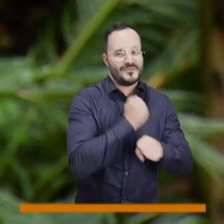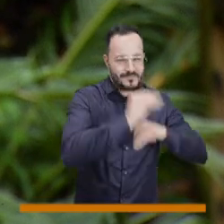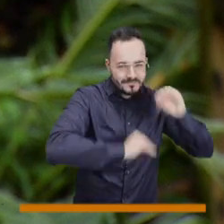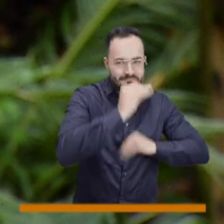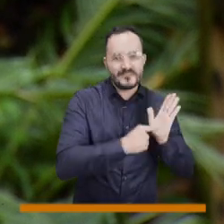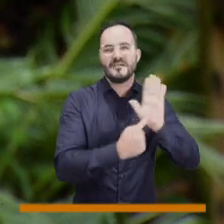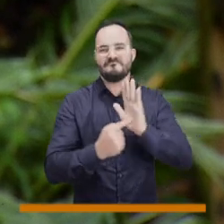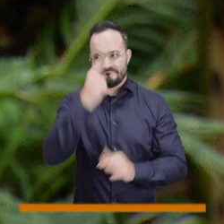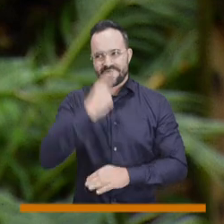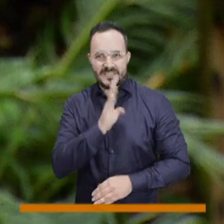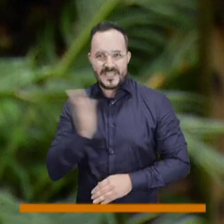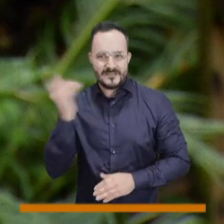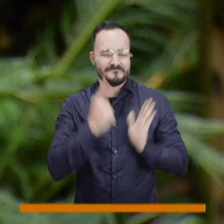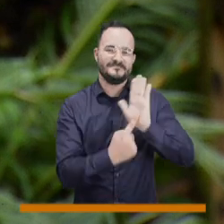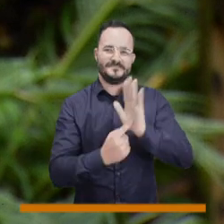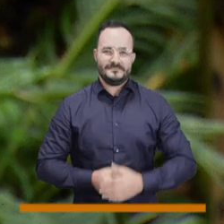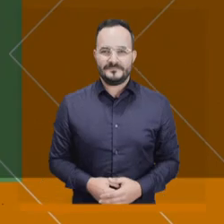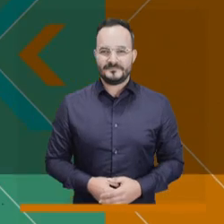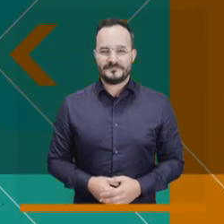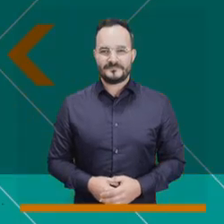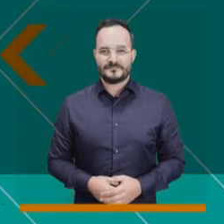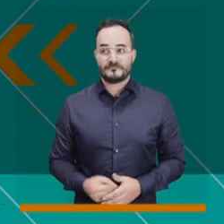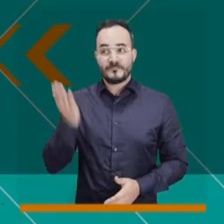ha preparado para ustedes.